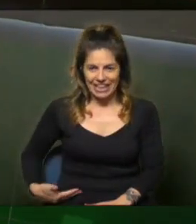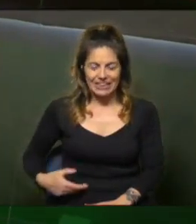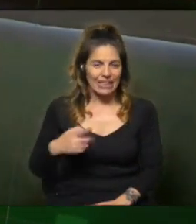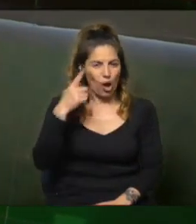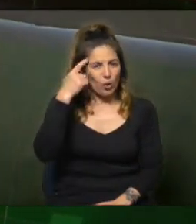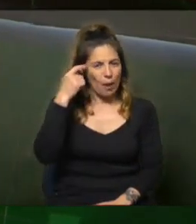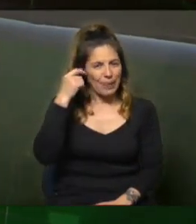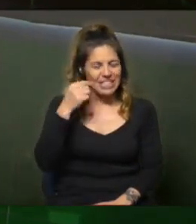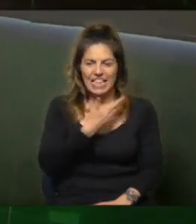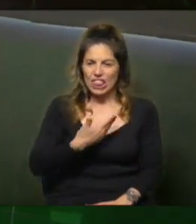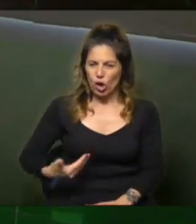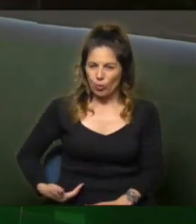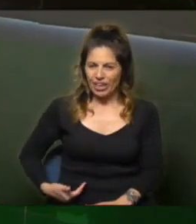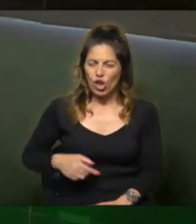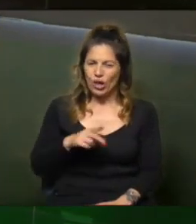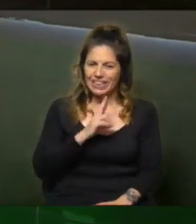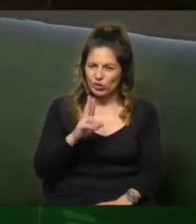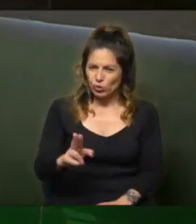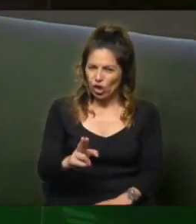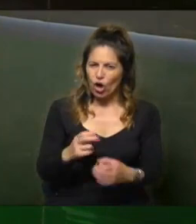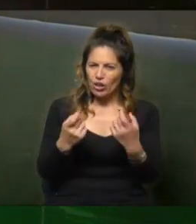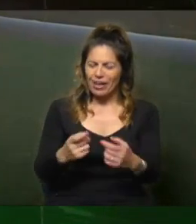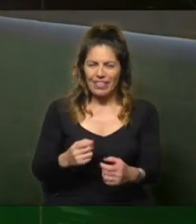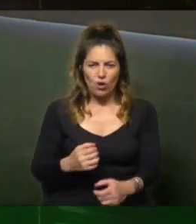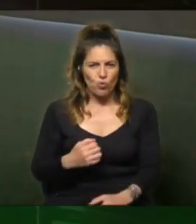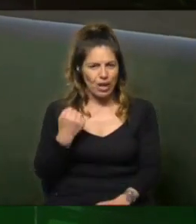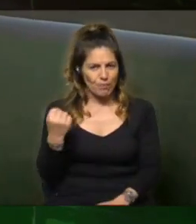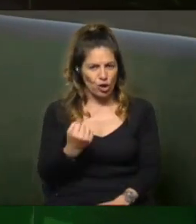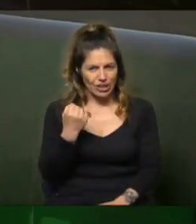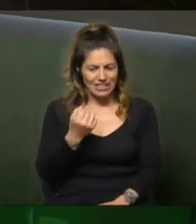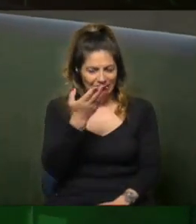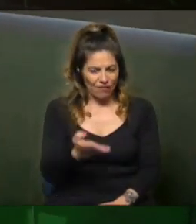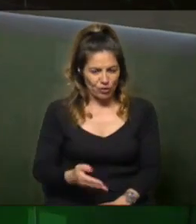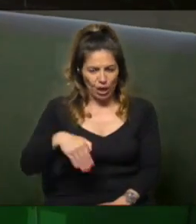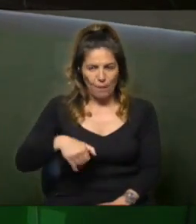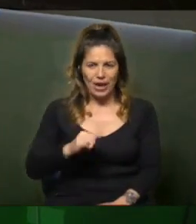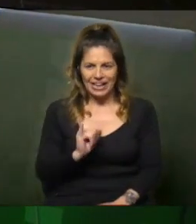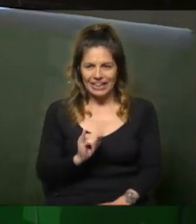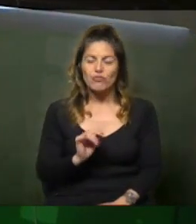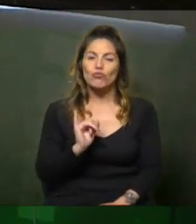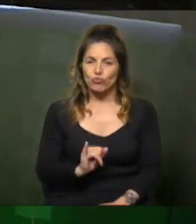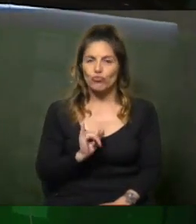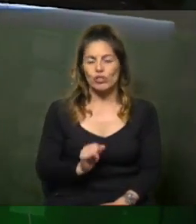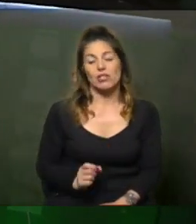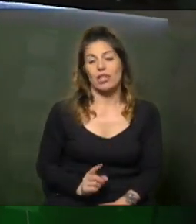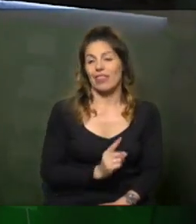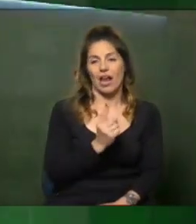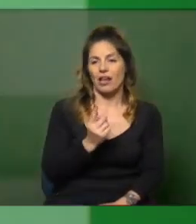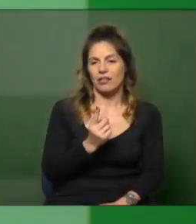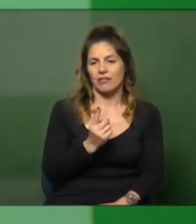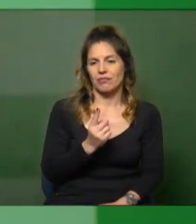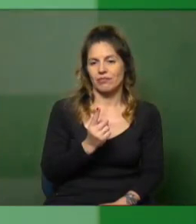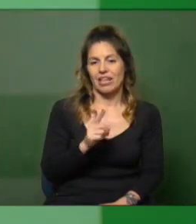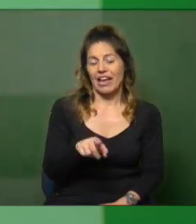gobierno ustedes creen que este resultado le va a dar un protagonismo especial a la figura de ma central yo creo que Central es el